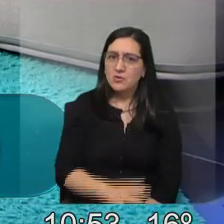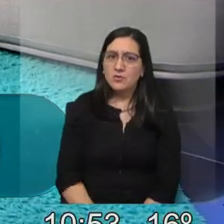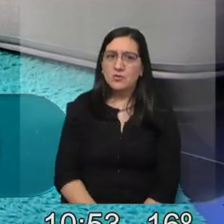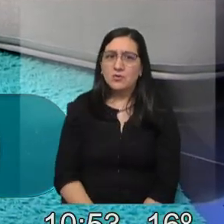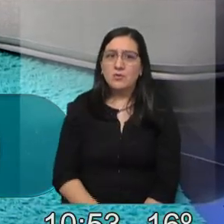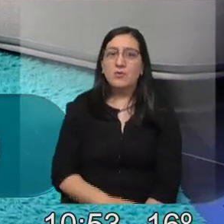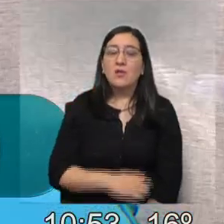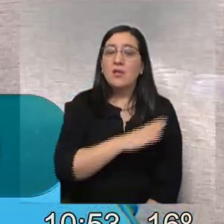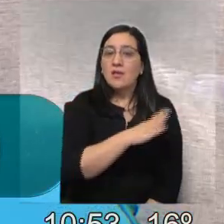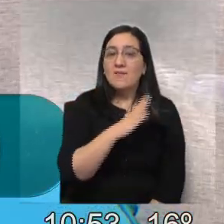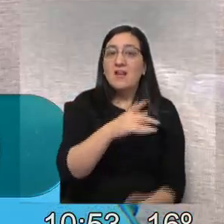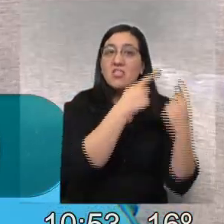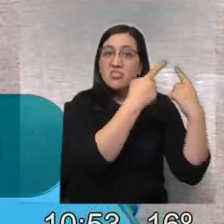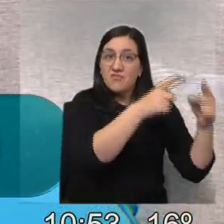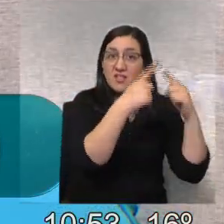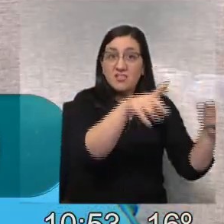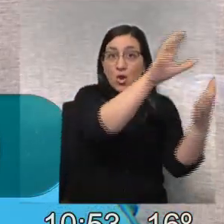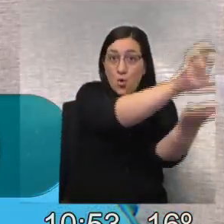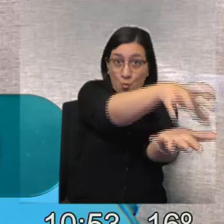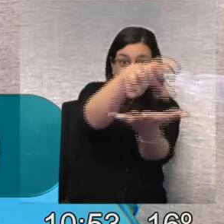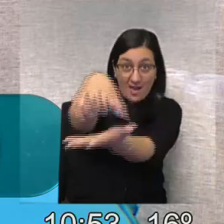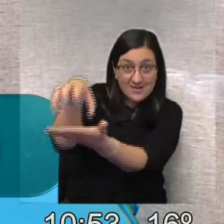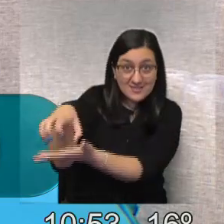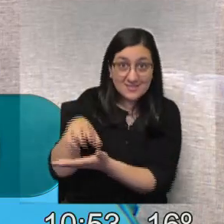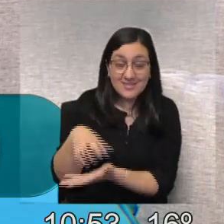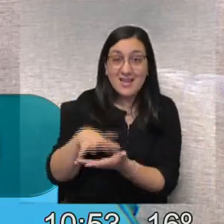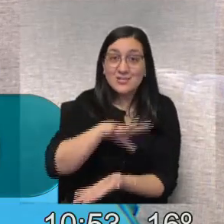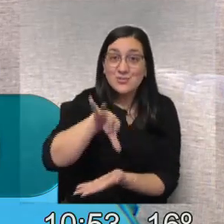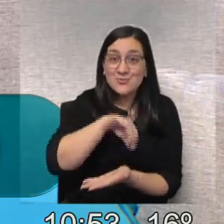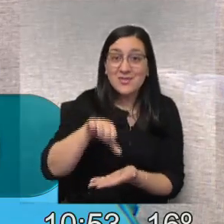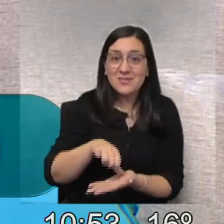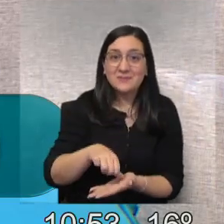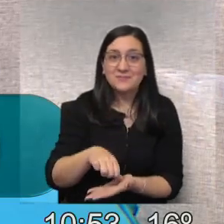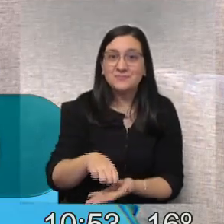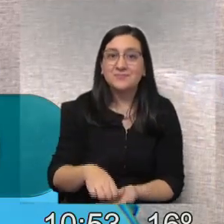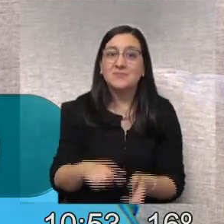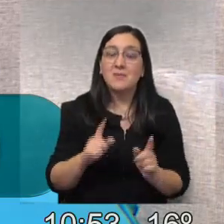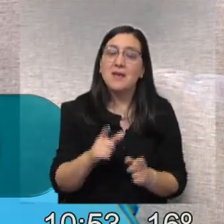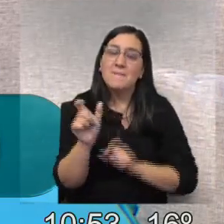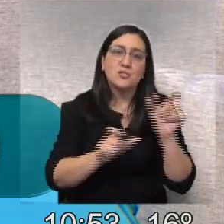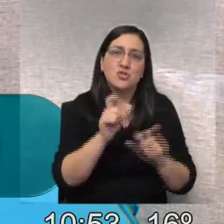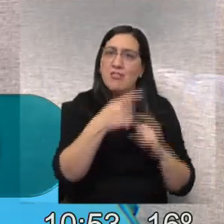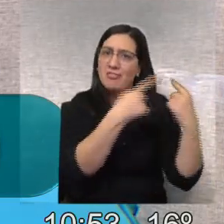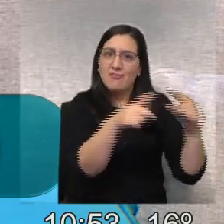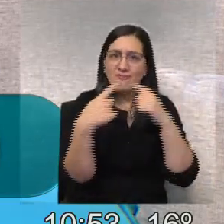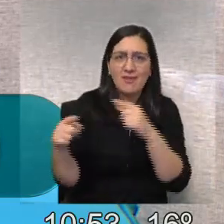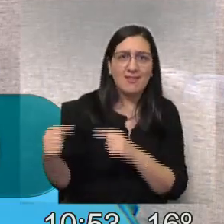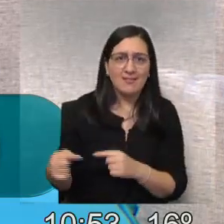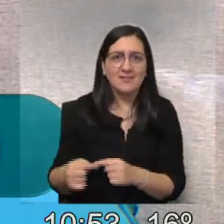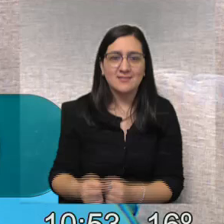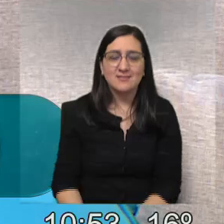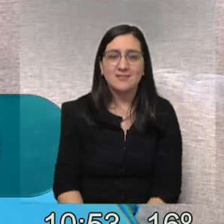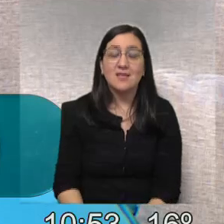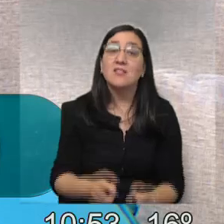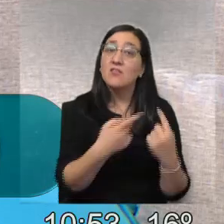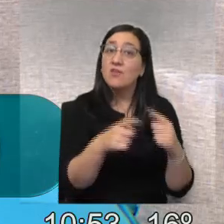como fluctuando en diferentes puntos de la ciudad, con que generalmente traen también población diferente, público diferente, en diferentes